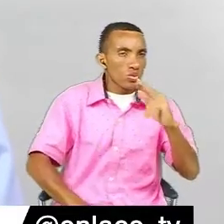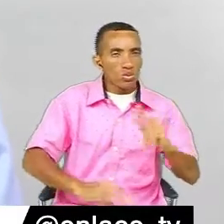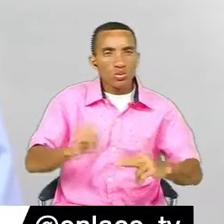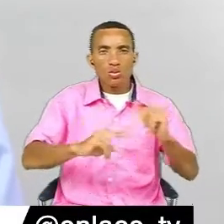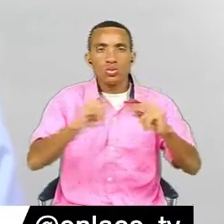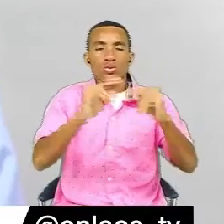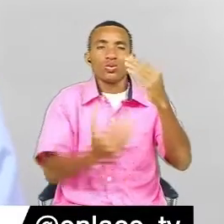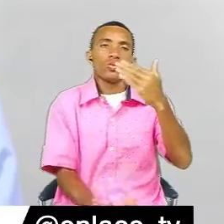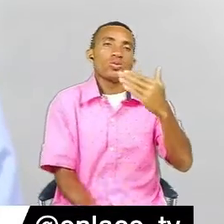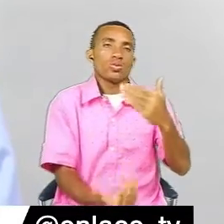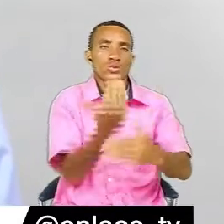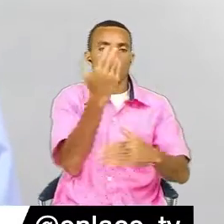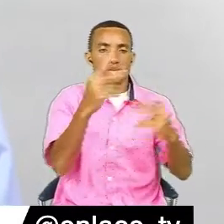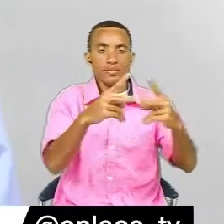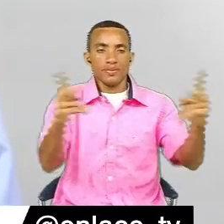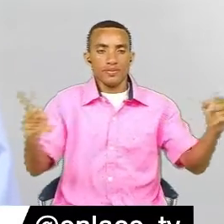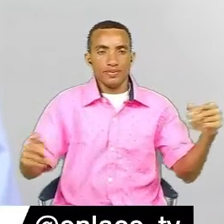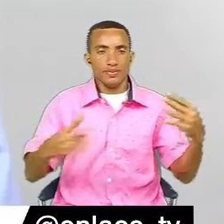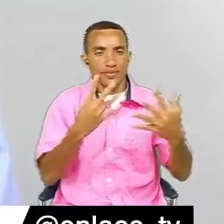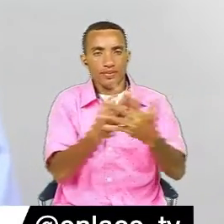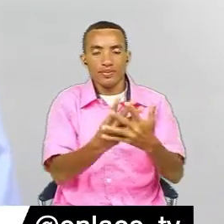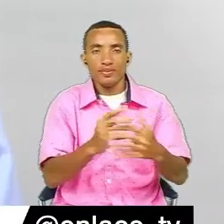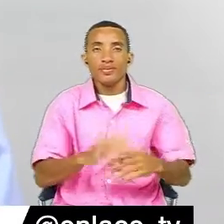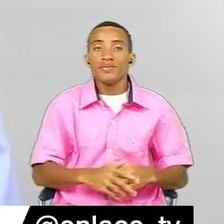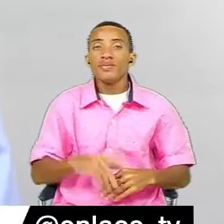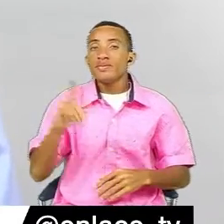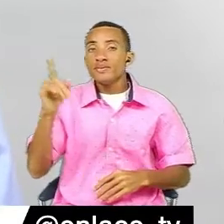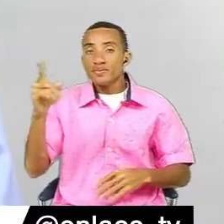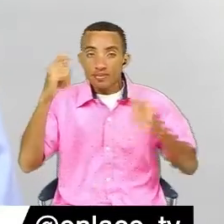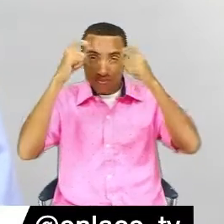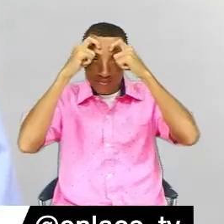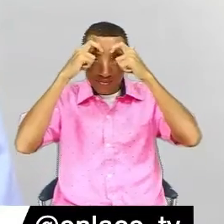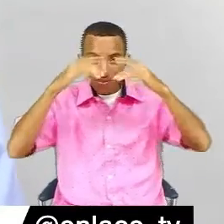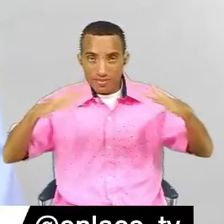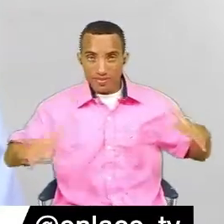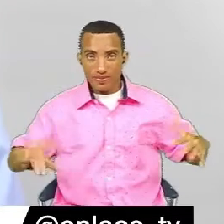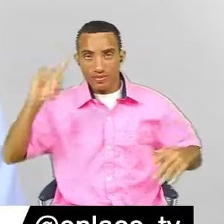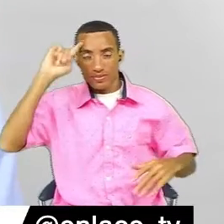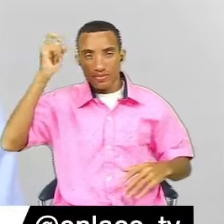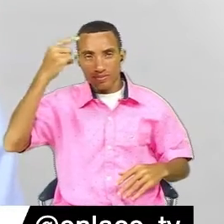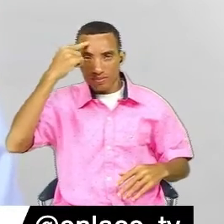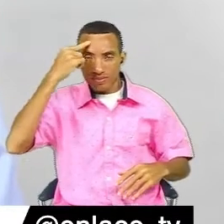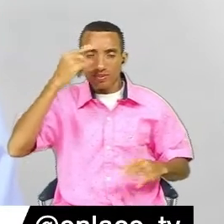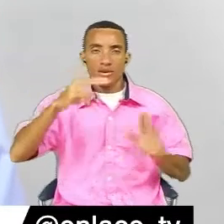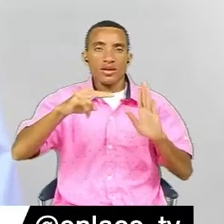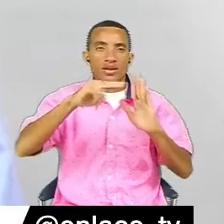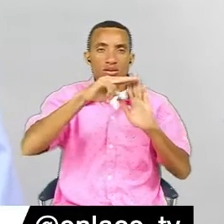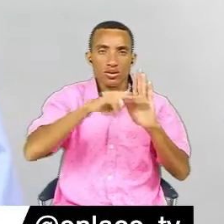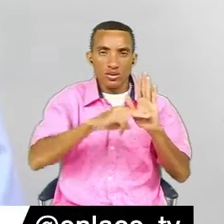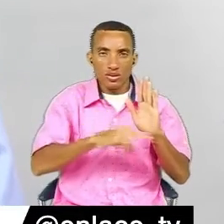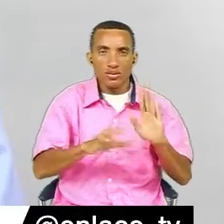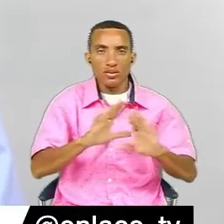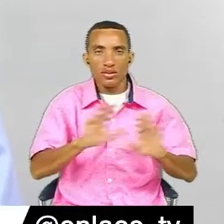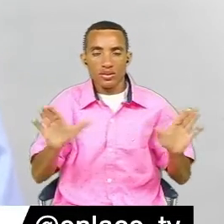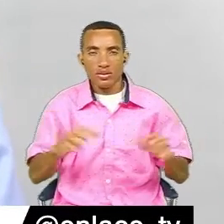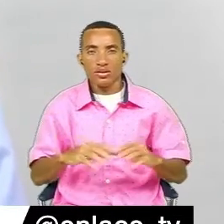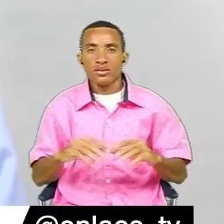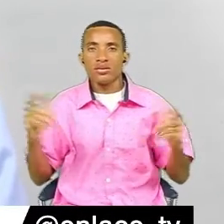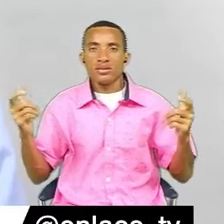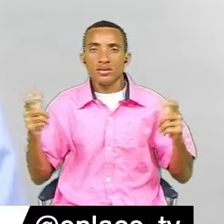Y no, es, a pesar de que mire que el Estado ha sacado o ha emitido normas para descontinuar las cárceles con